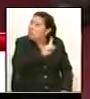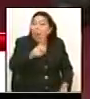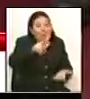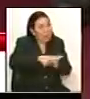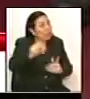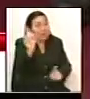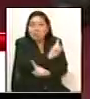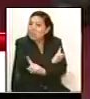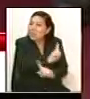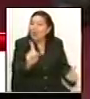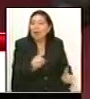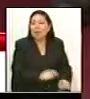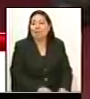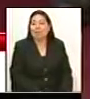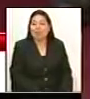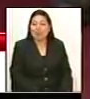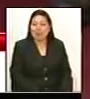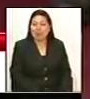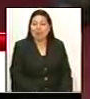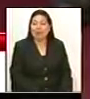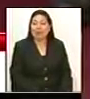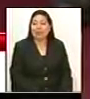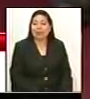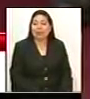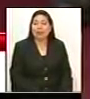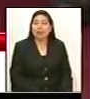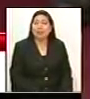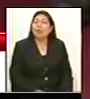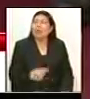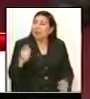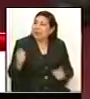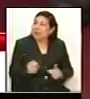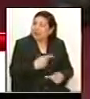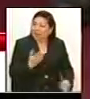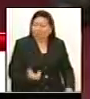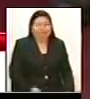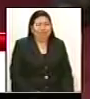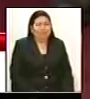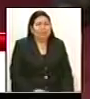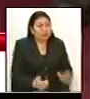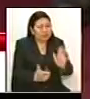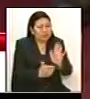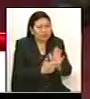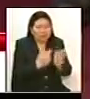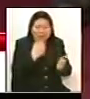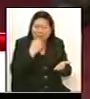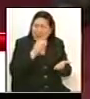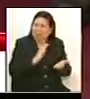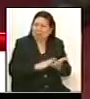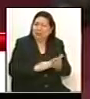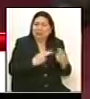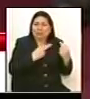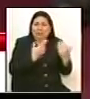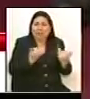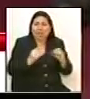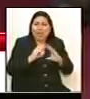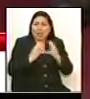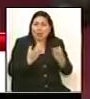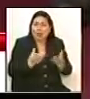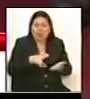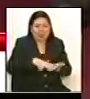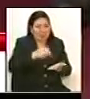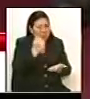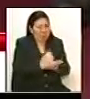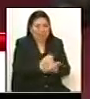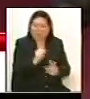aprobarse. ¿Para qué concluyamos? Quería mancillar la legislación peruana y la responsabilidad del Congreso aprobar un